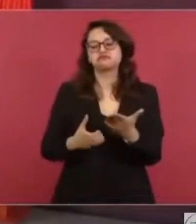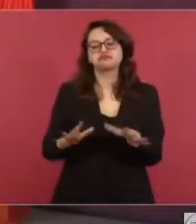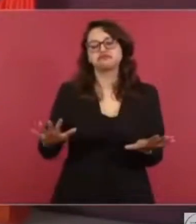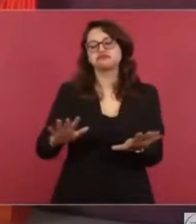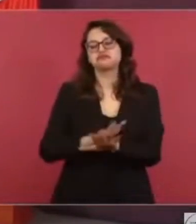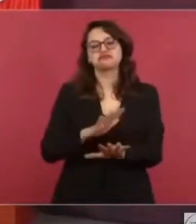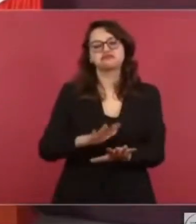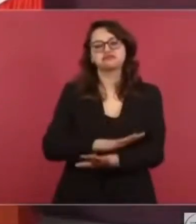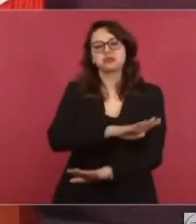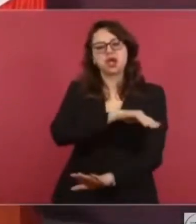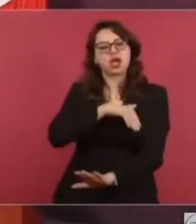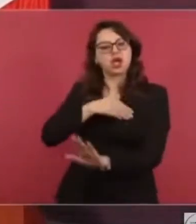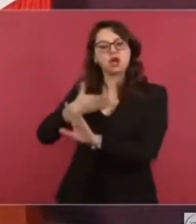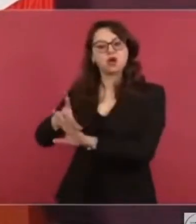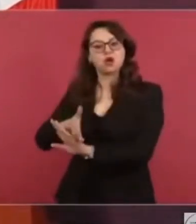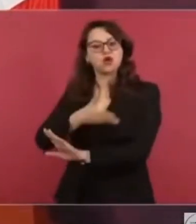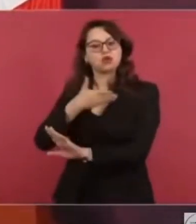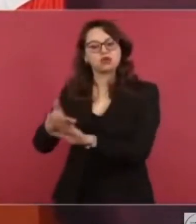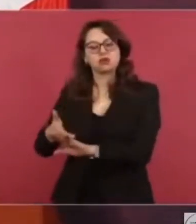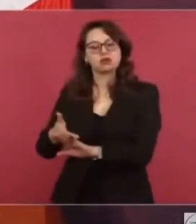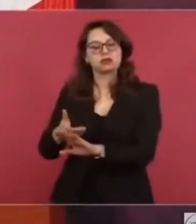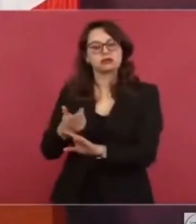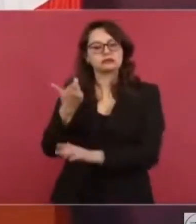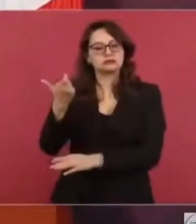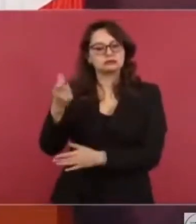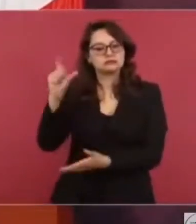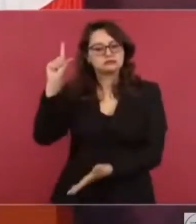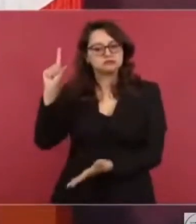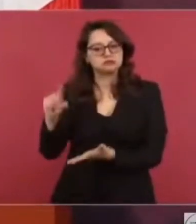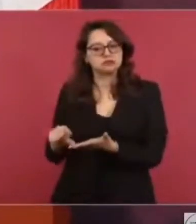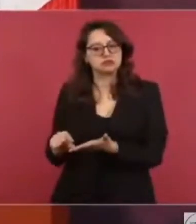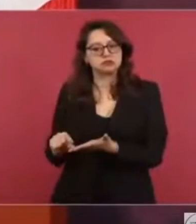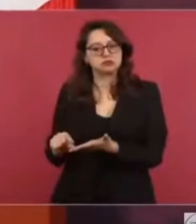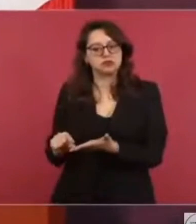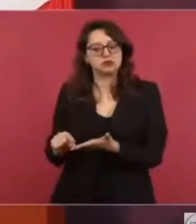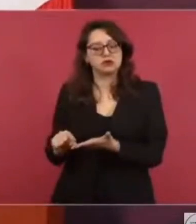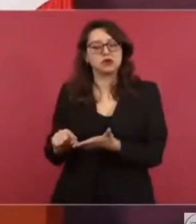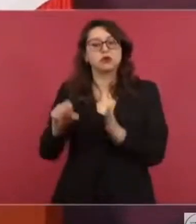los afectaron porque les aumentaron la edad